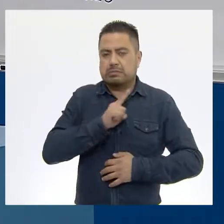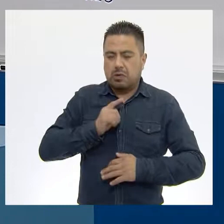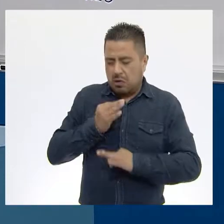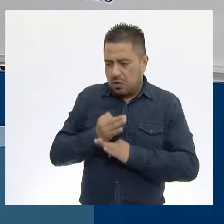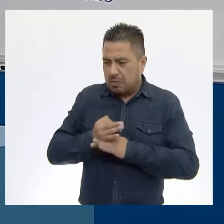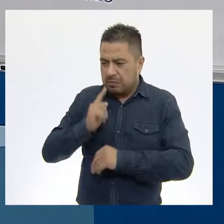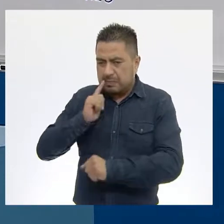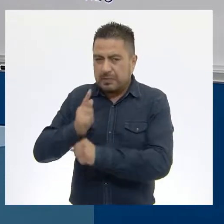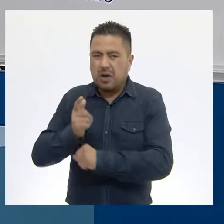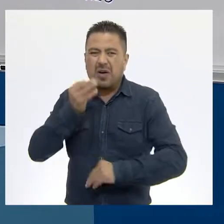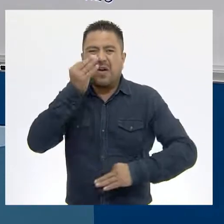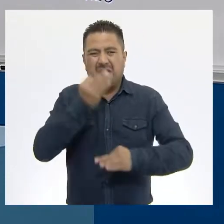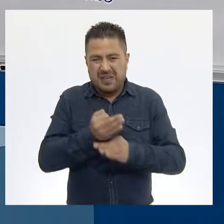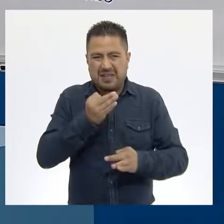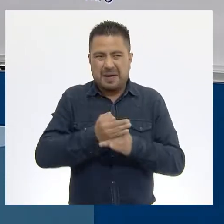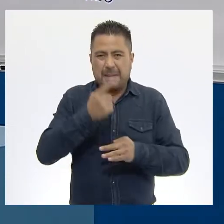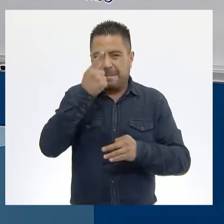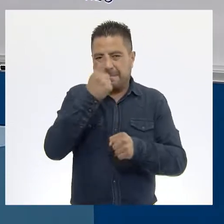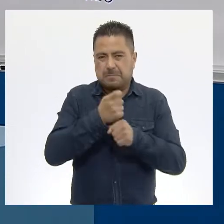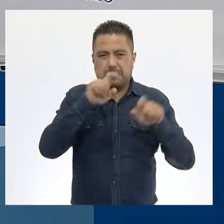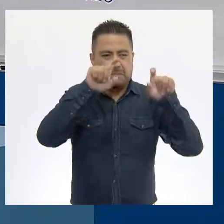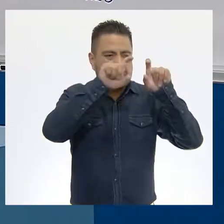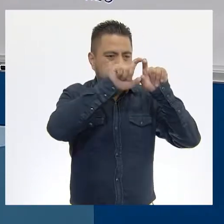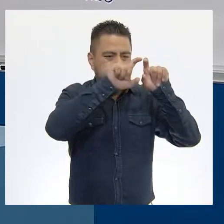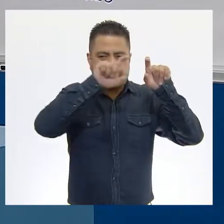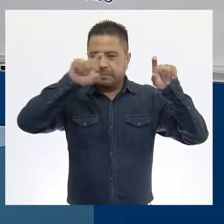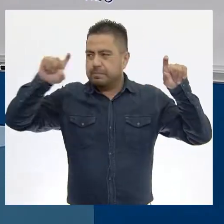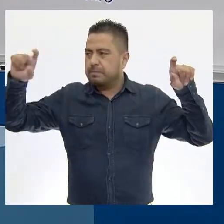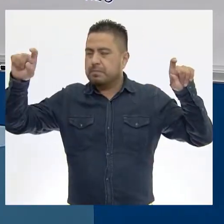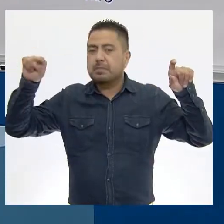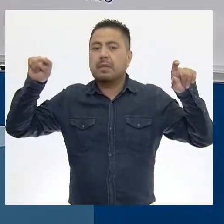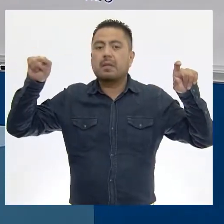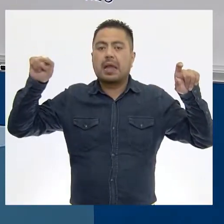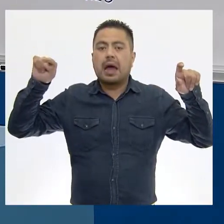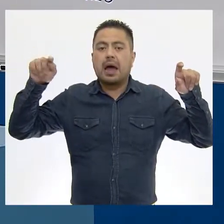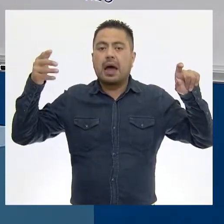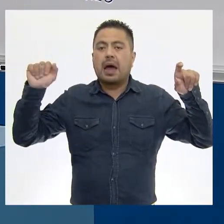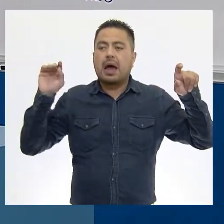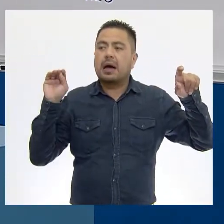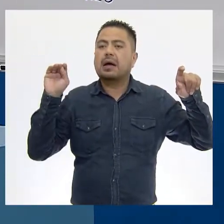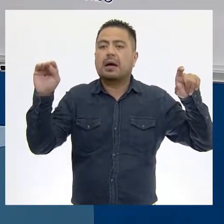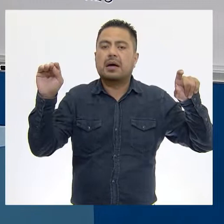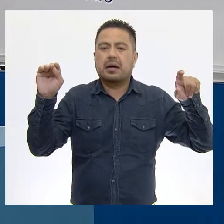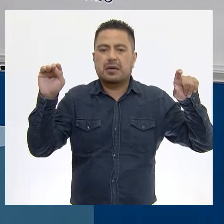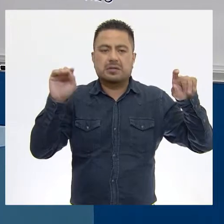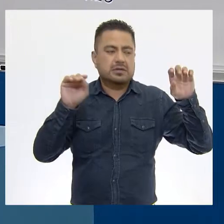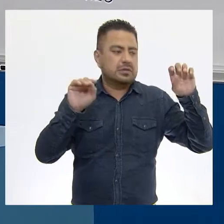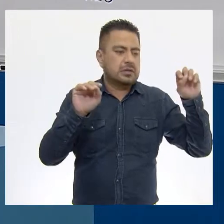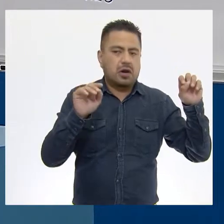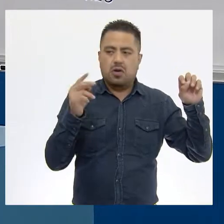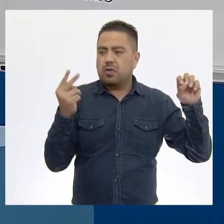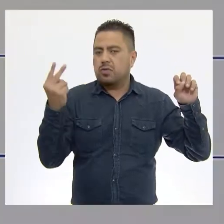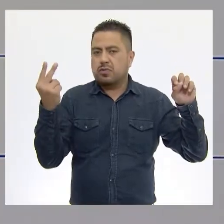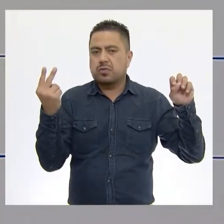que ahorita en esta primera recta tenemos ya marcados, como vimos, el 0 y el